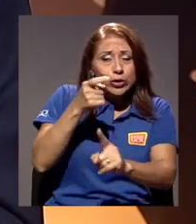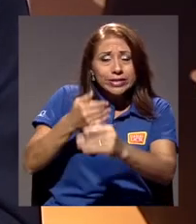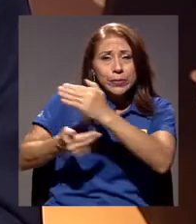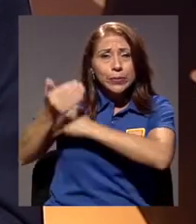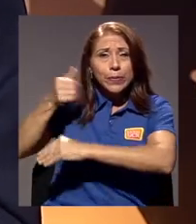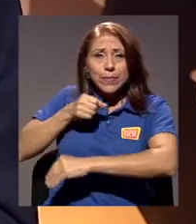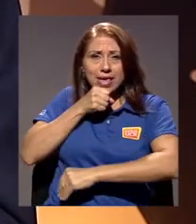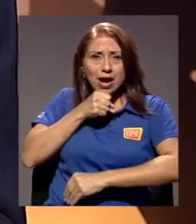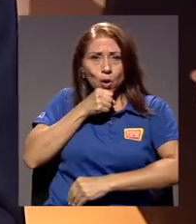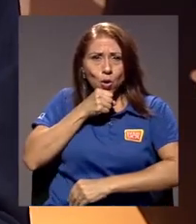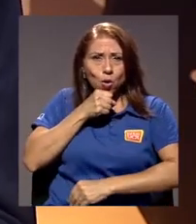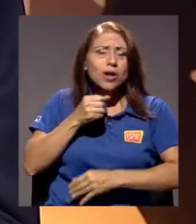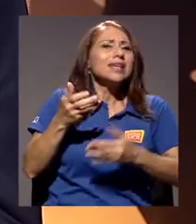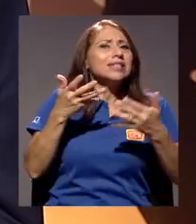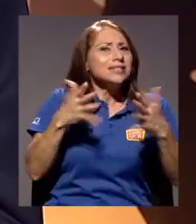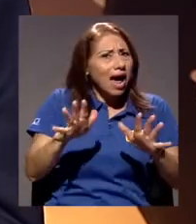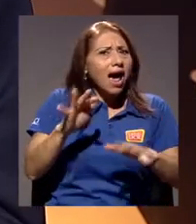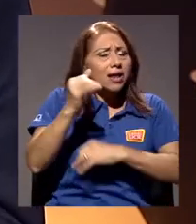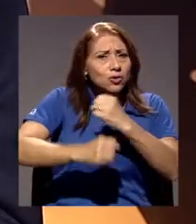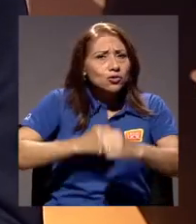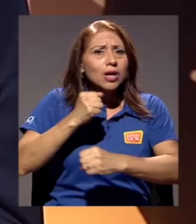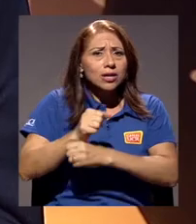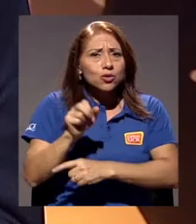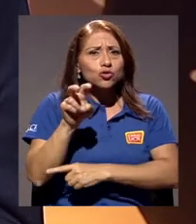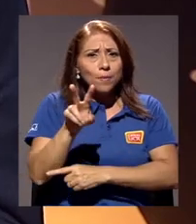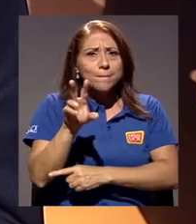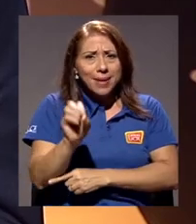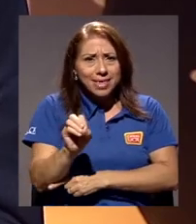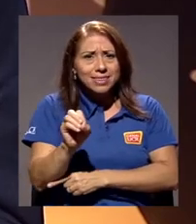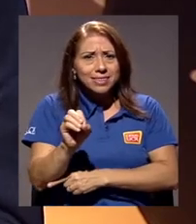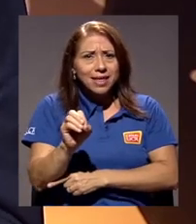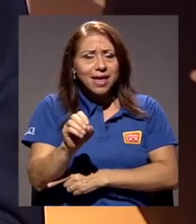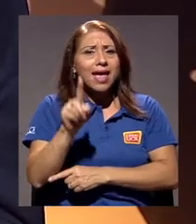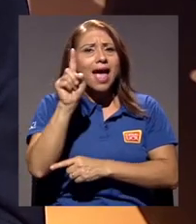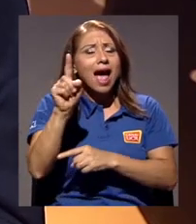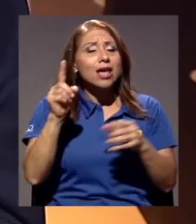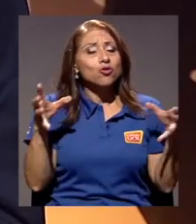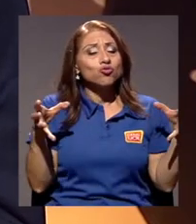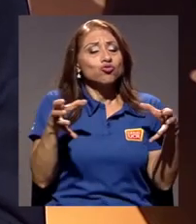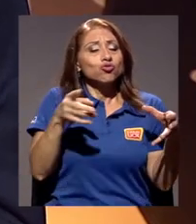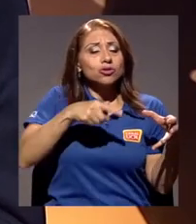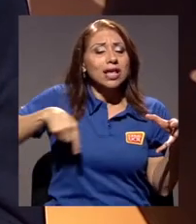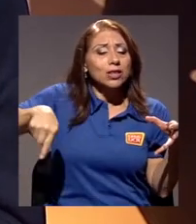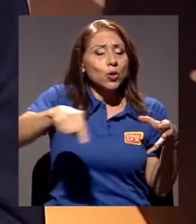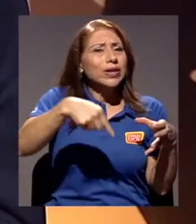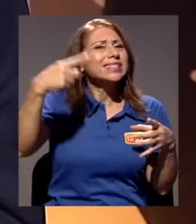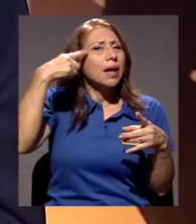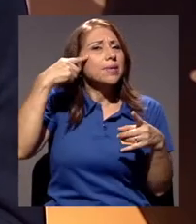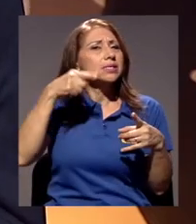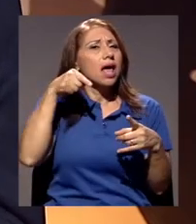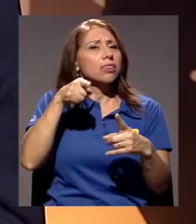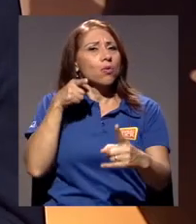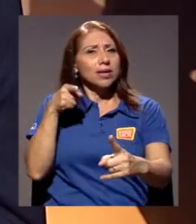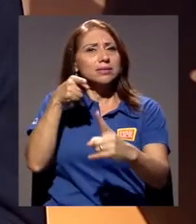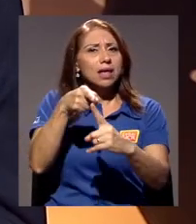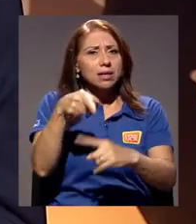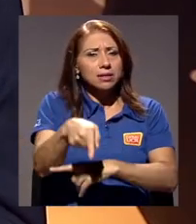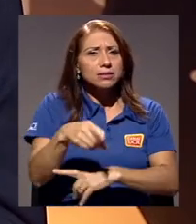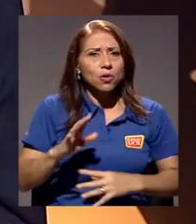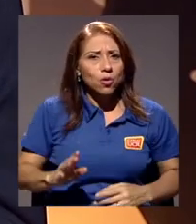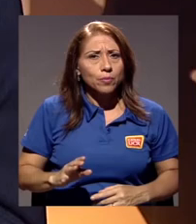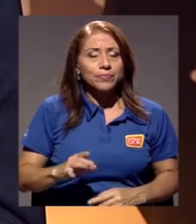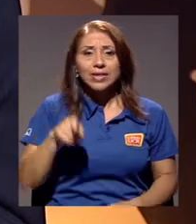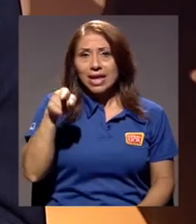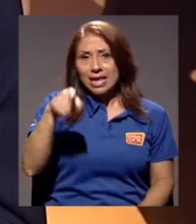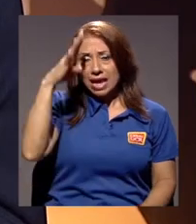una famosa eso ya en los años went hay un sector que está pensando en esa dirección y